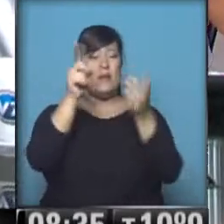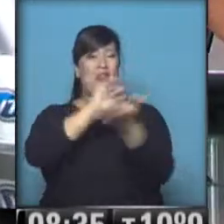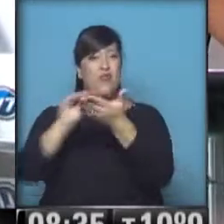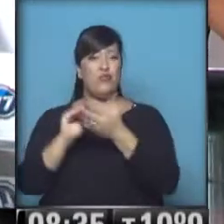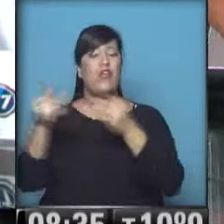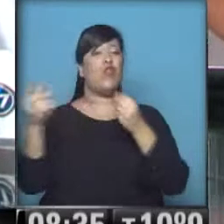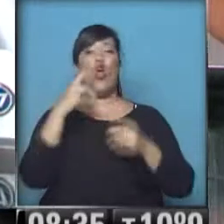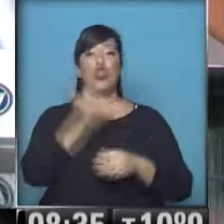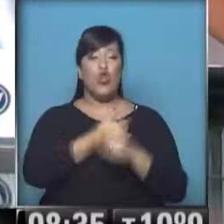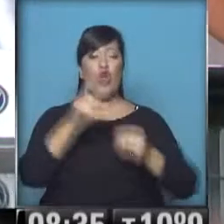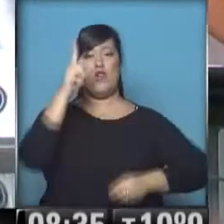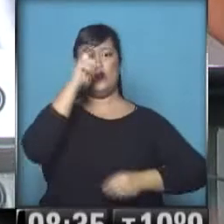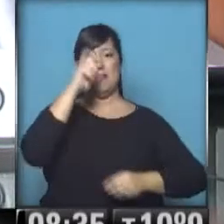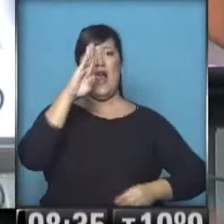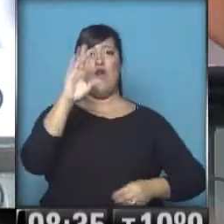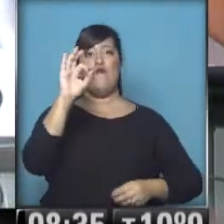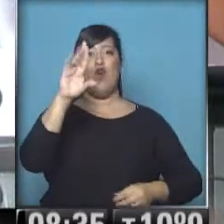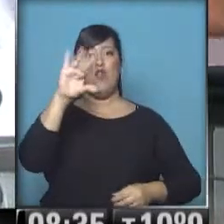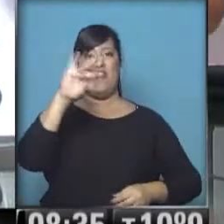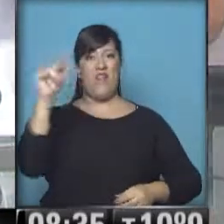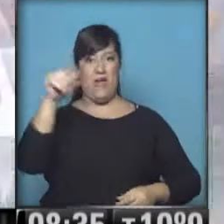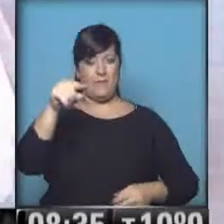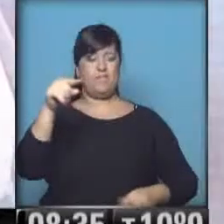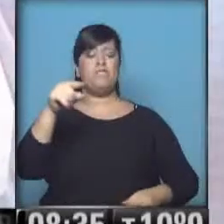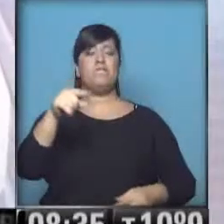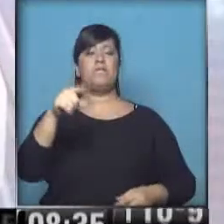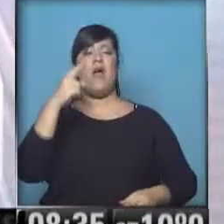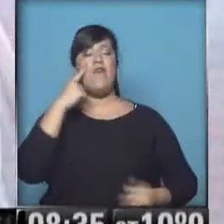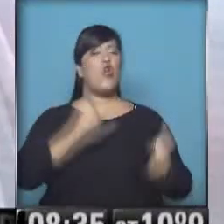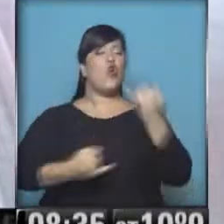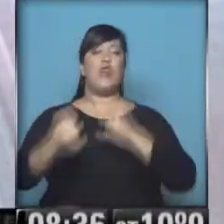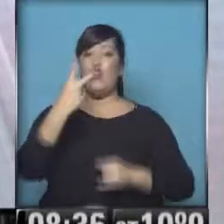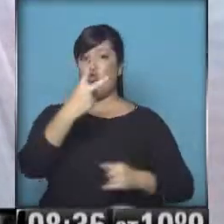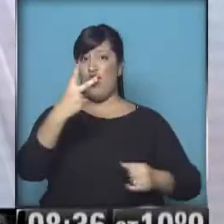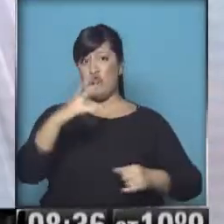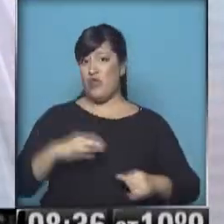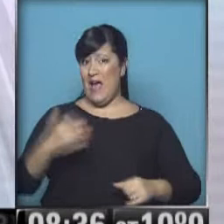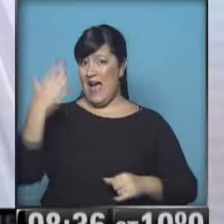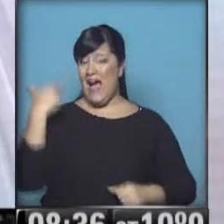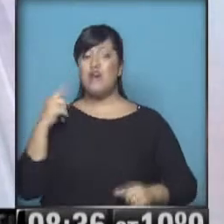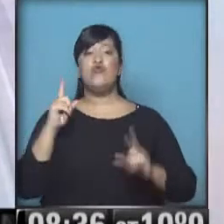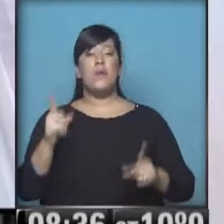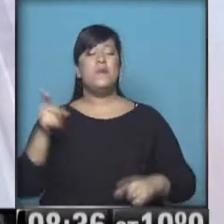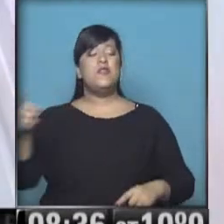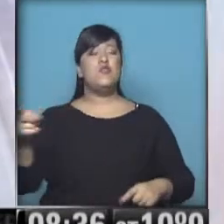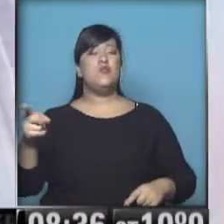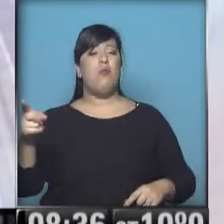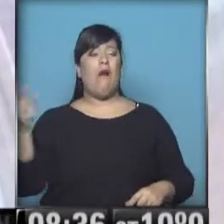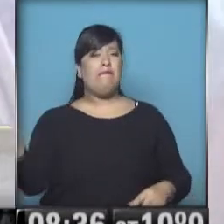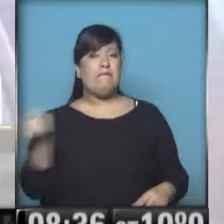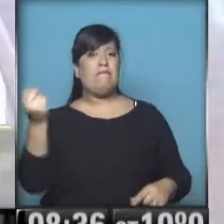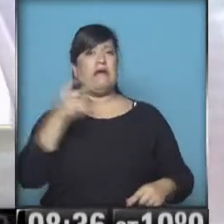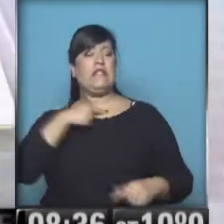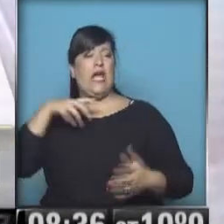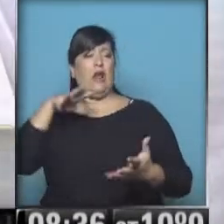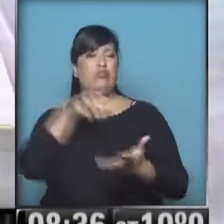que sucedía en El Borda. En El Borda y la búsqueda, Ariel, a ver, recordanos un poco, porque se cumplen dos años, era la búsqueda de una de propiedades,